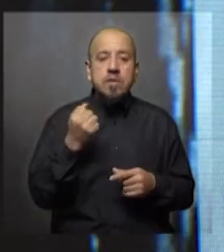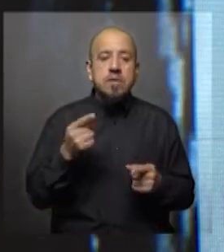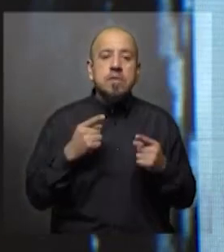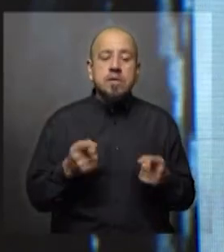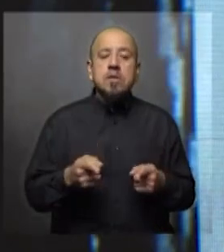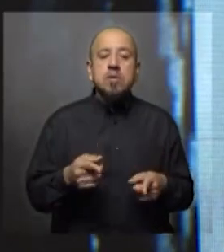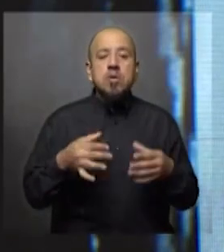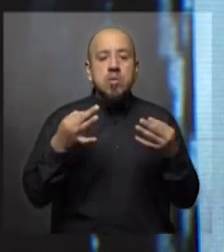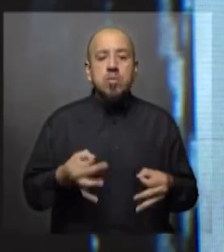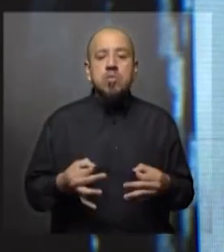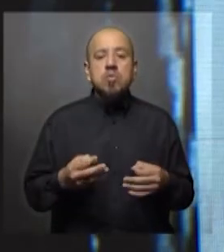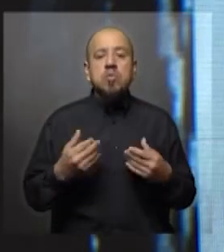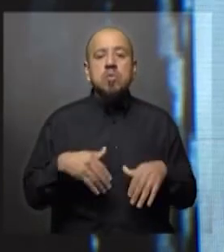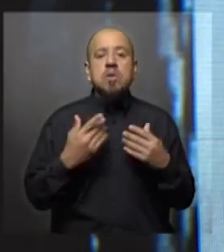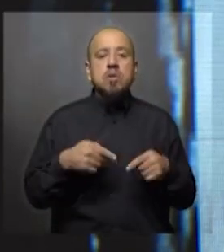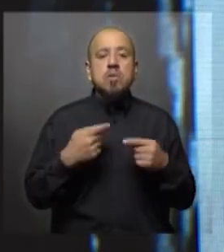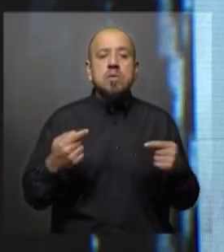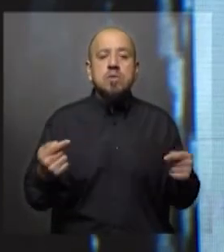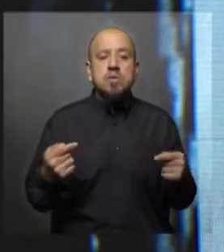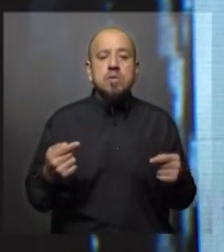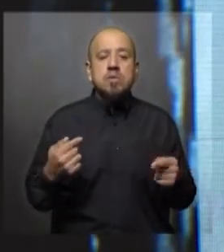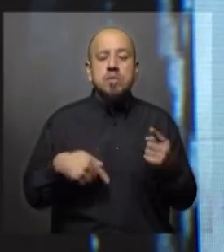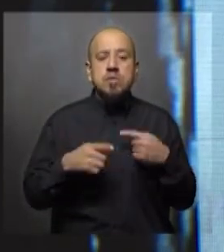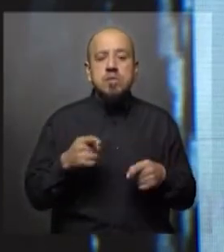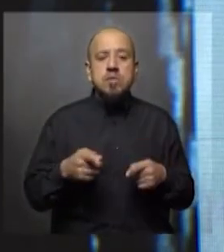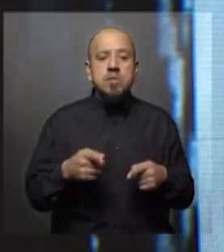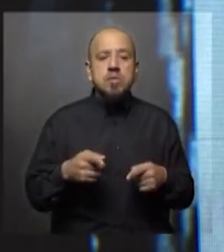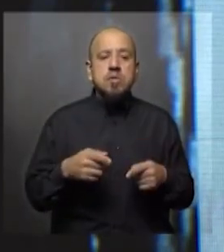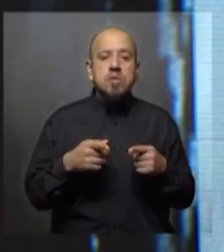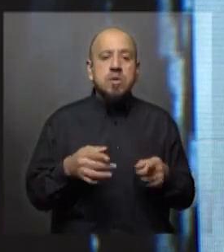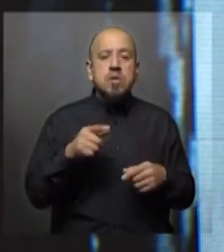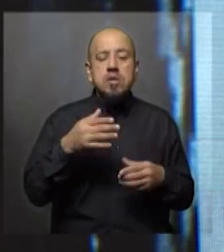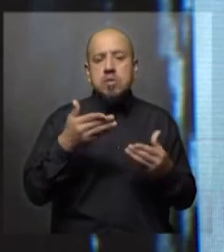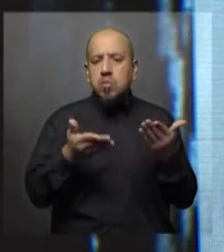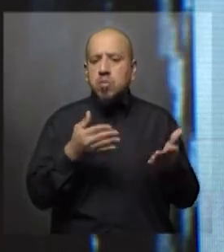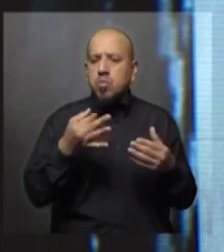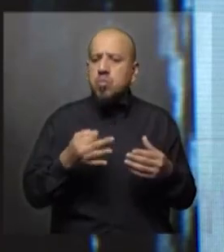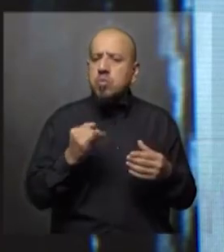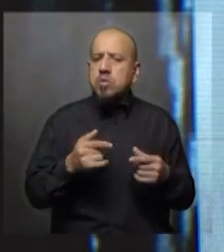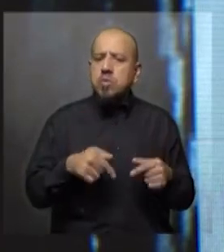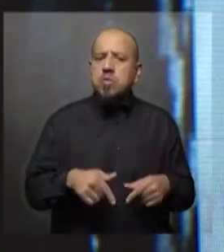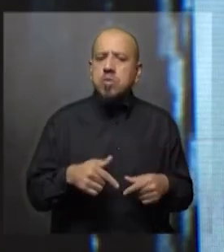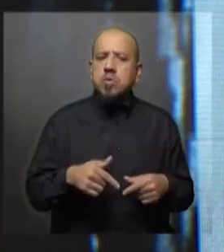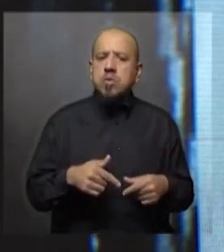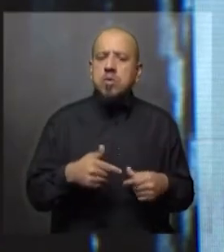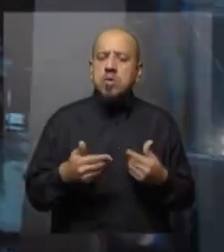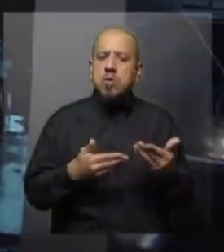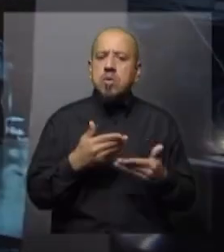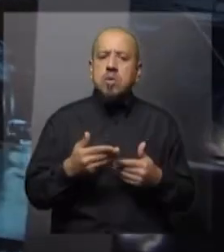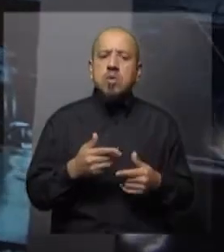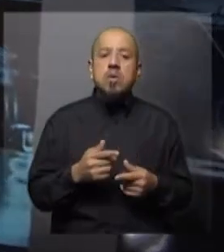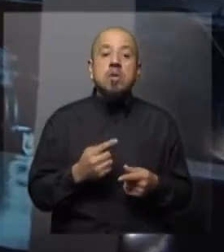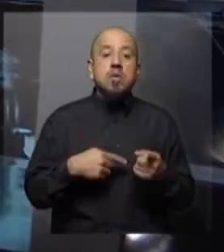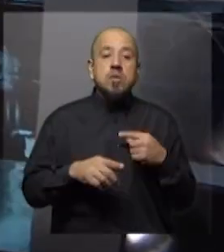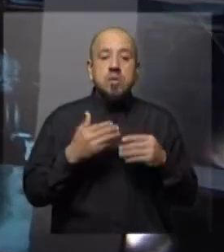esto justo Cualquier cosa que sea no este lugar que uno le toca ocupar es justo esta relación en la que se encuentra es justa